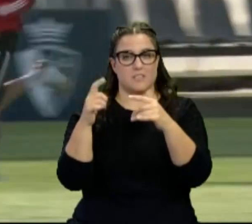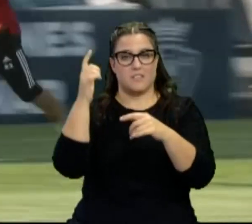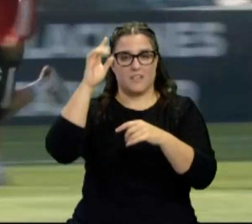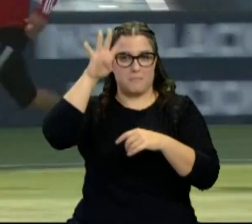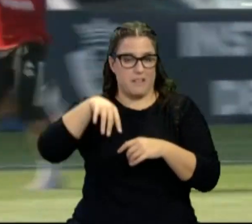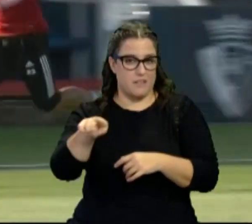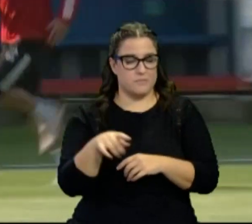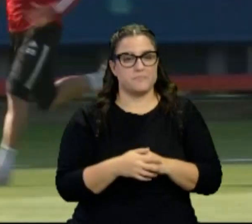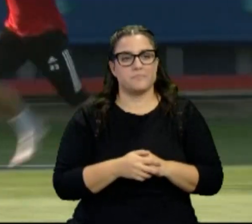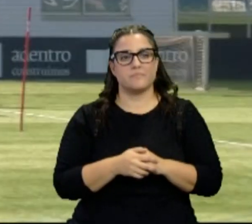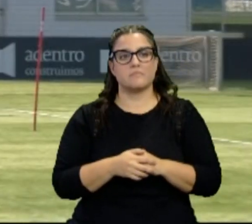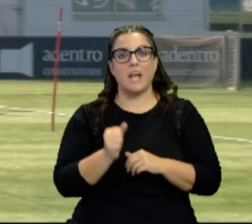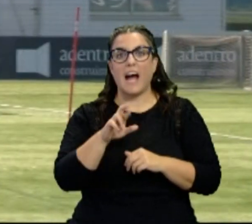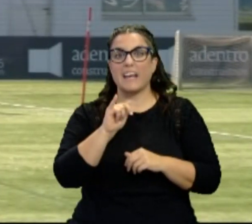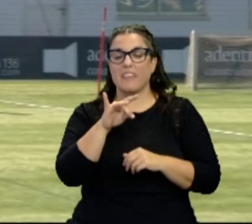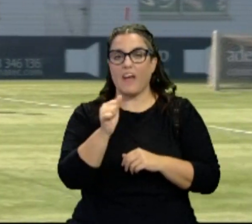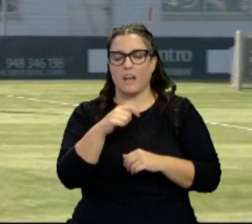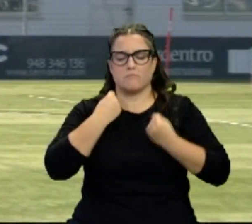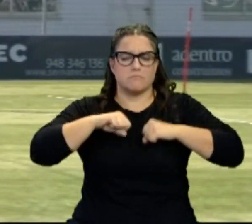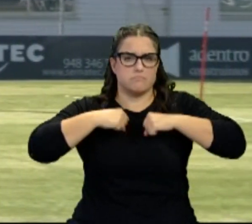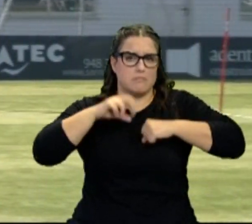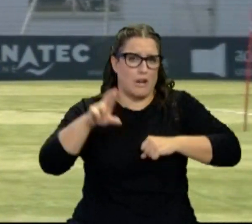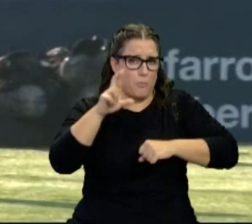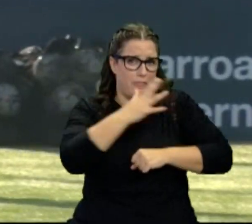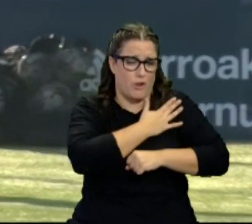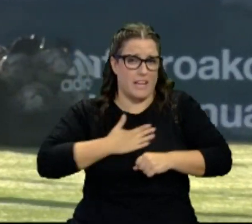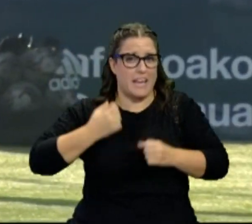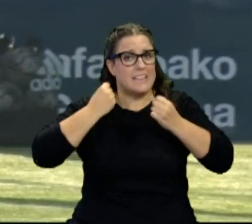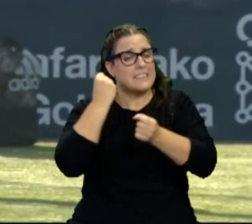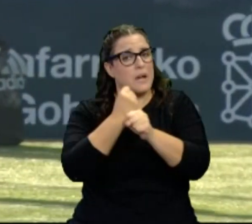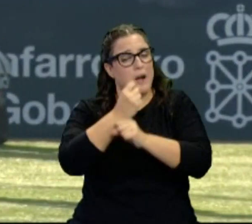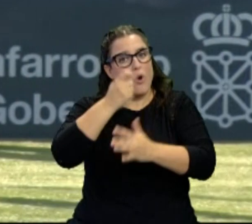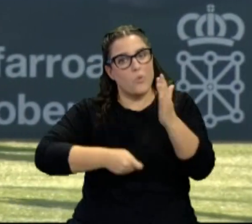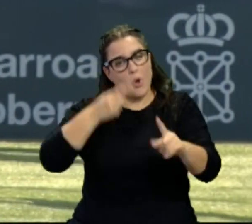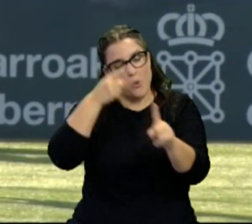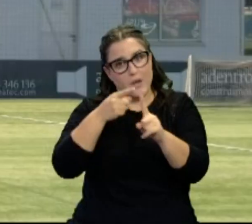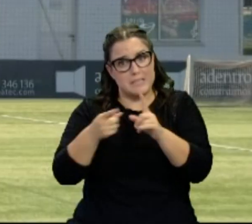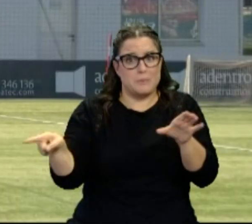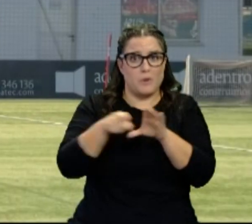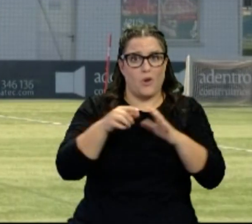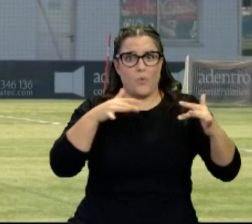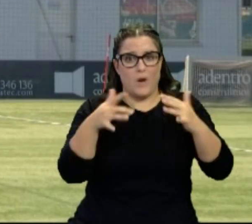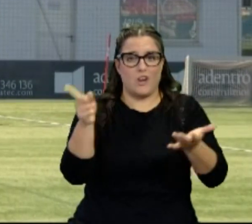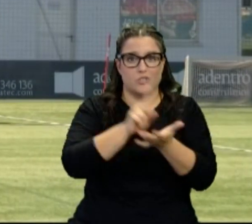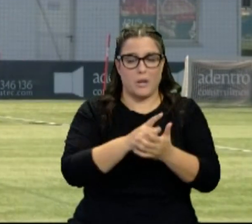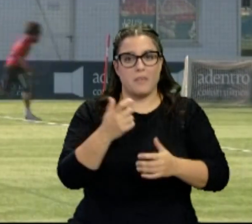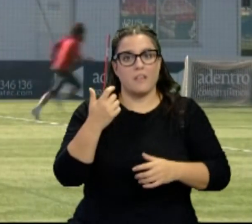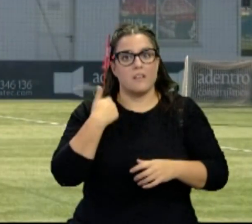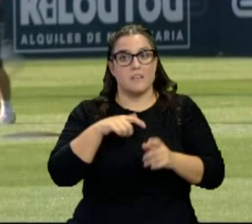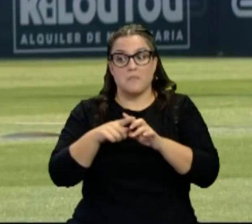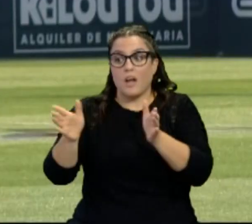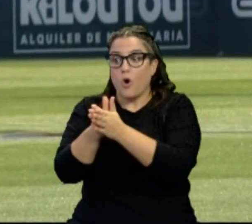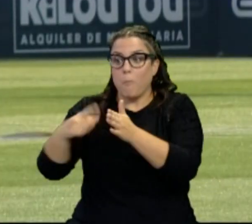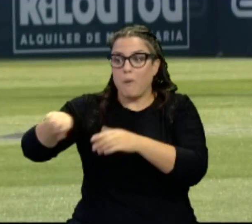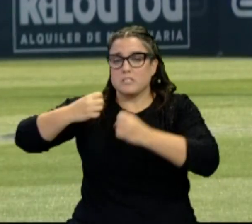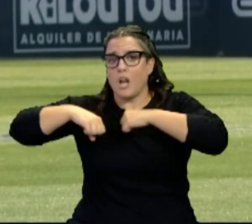Aridane se exprime en su recuperación. El central canario trabaja duro para estar cuanto antes a las órdenes de Arrasate. Ya estaba sobre el césped antes de que